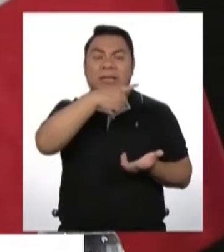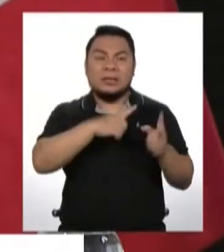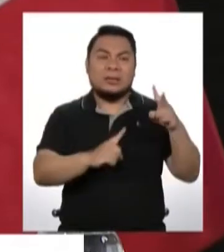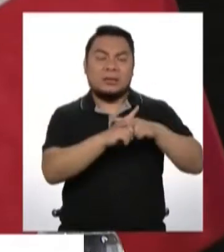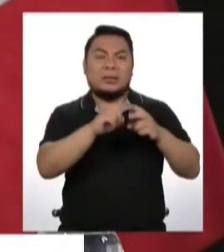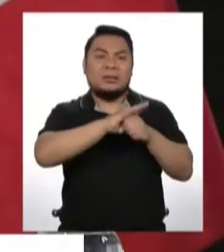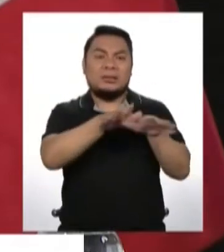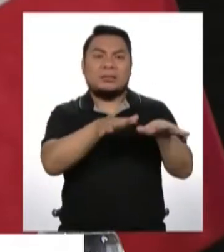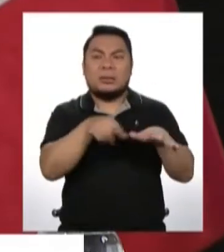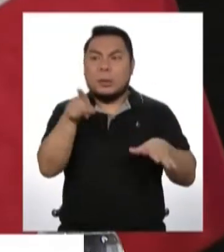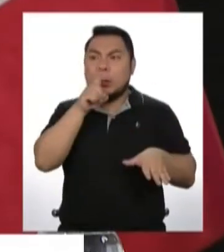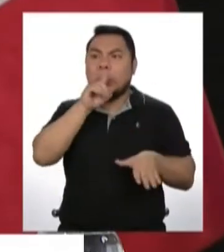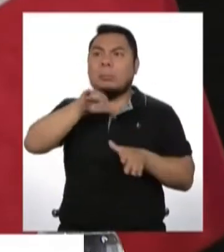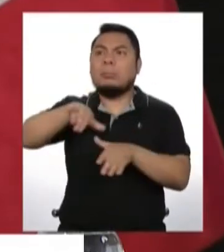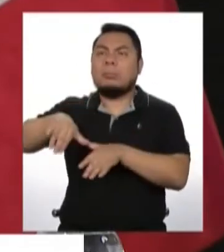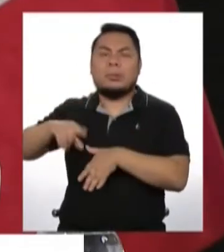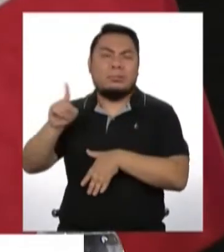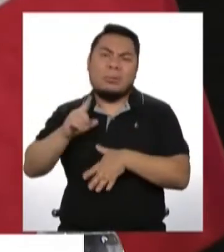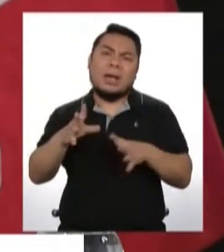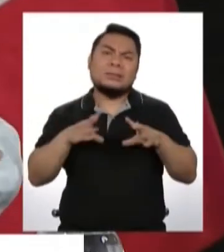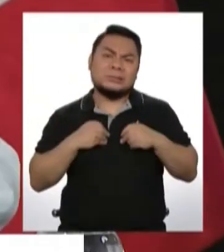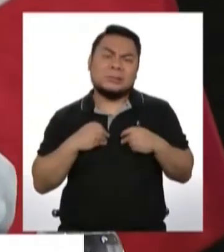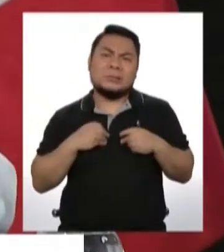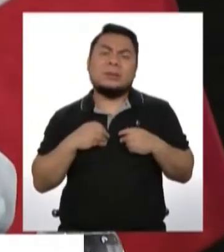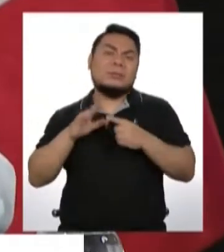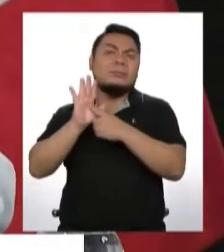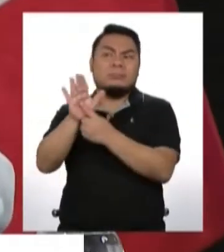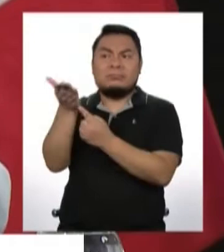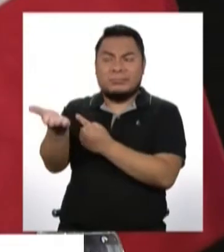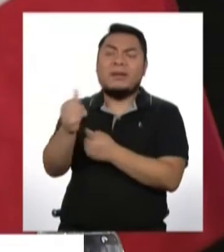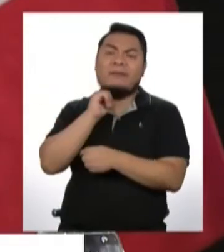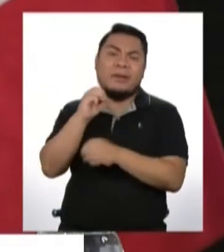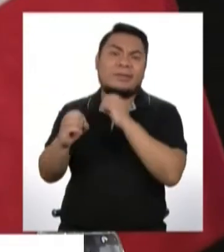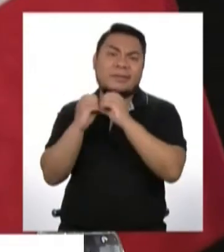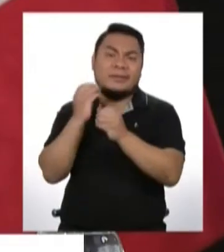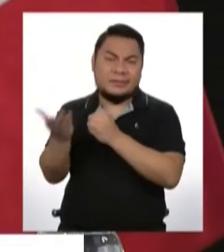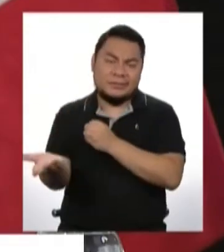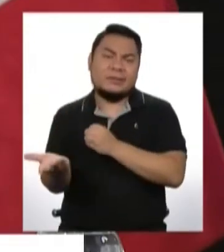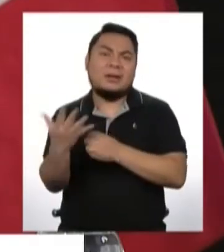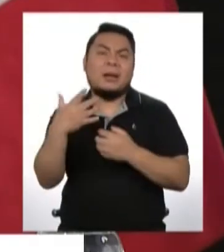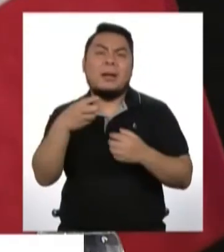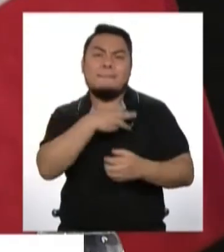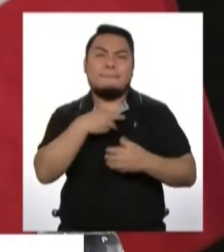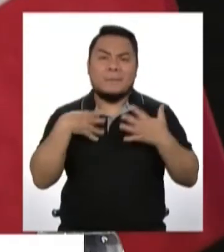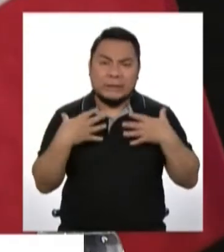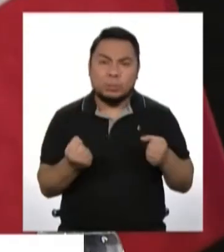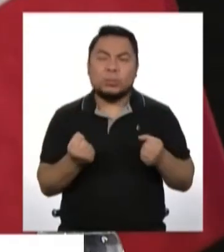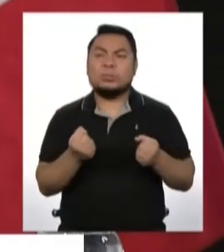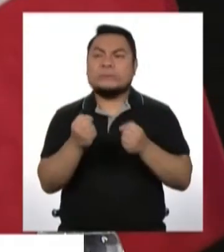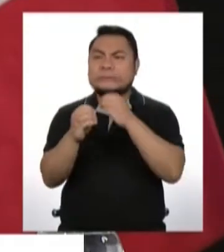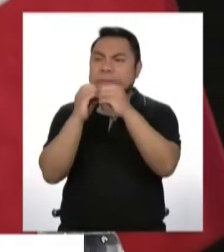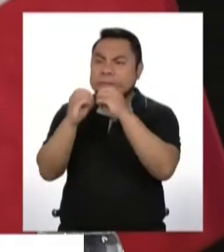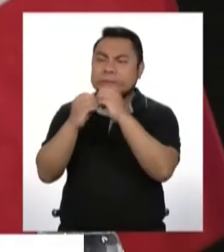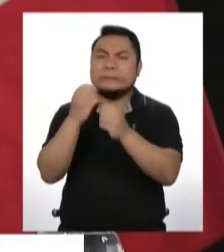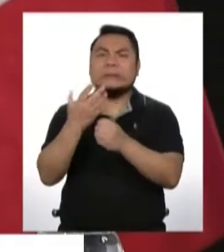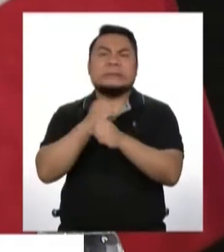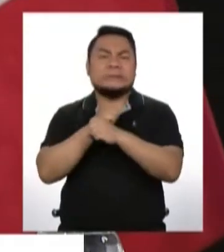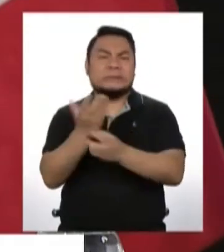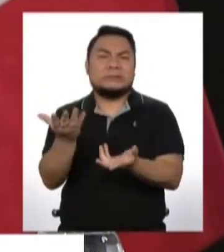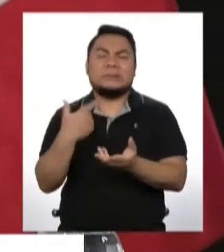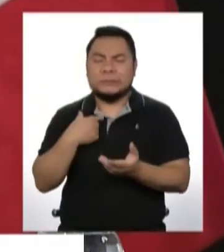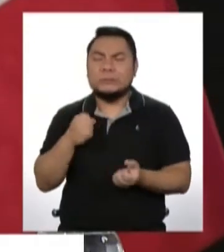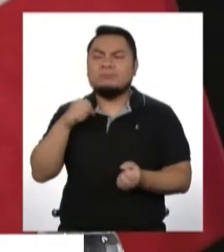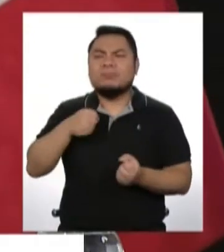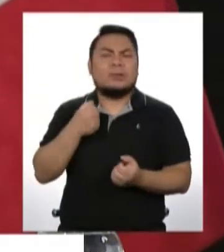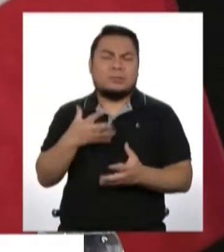Tenemos que aceptar la deficiencia. ¿Esquivarla? Tampoco. La única forma cuando encuentres una deficiencia, un problema, es enfrentarlo. Y así